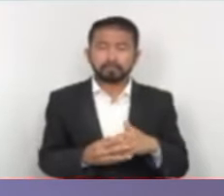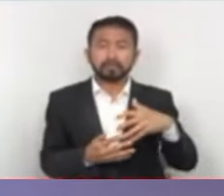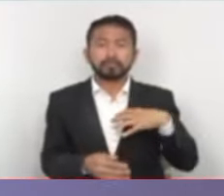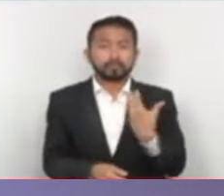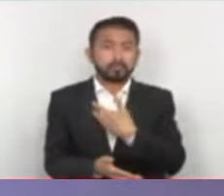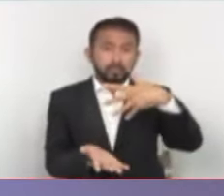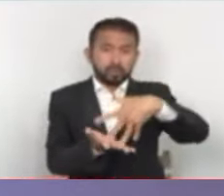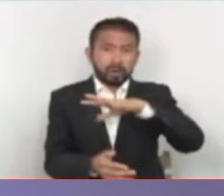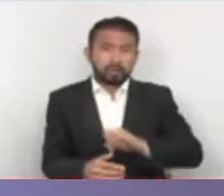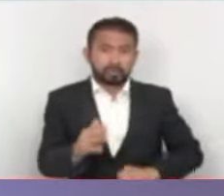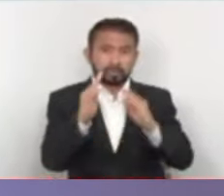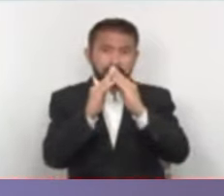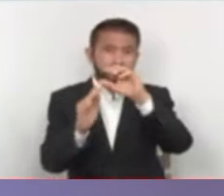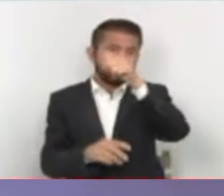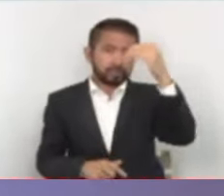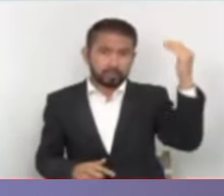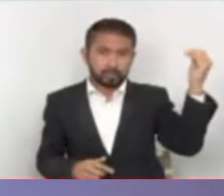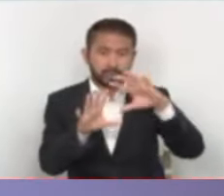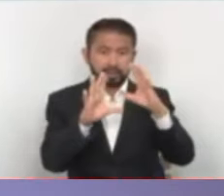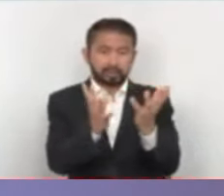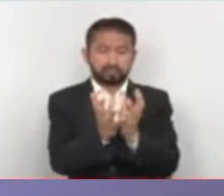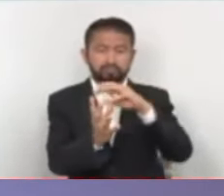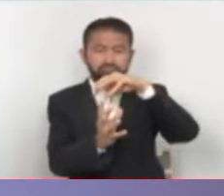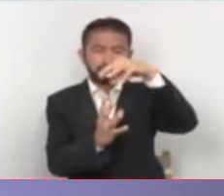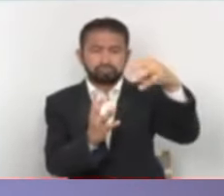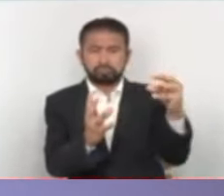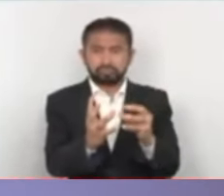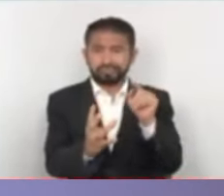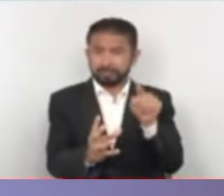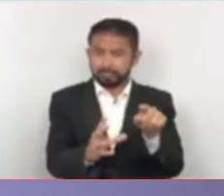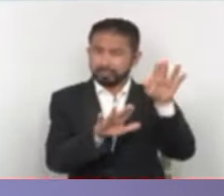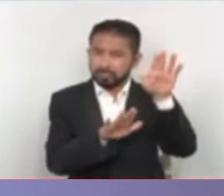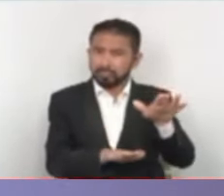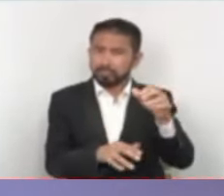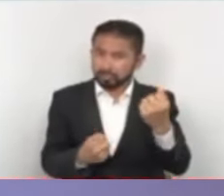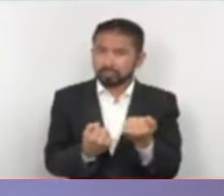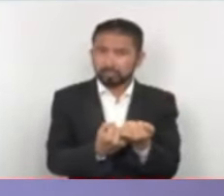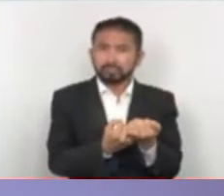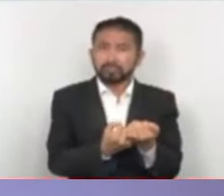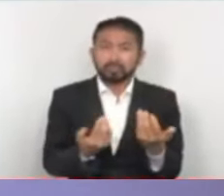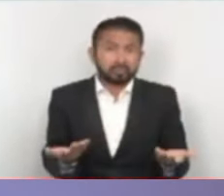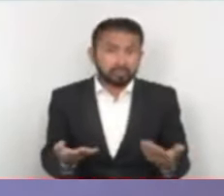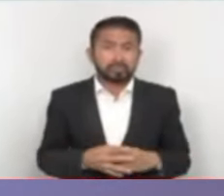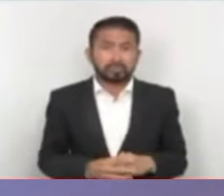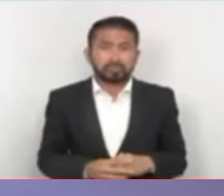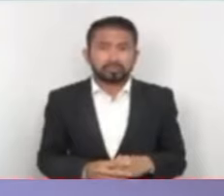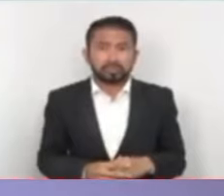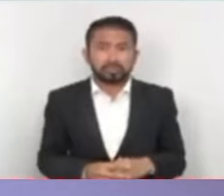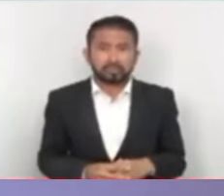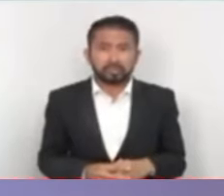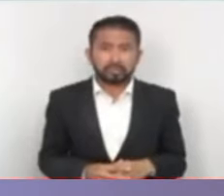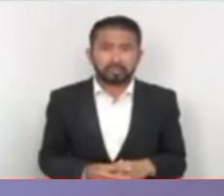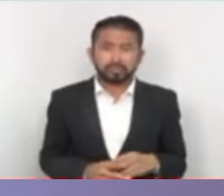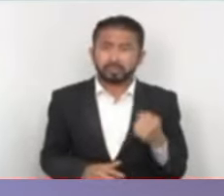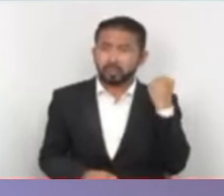a nuestra diáspora, a nuestros salvadoreños que viven en el exterior, porque es algo más